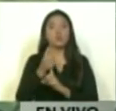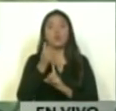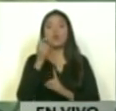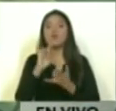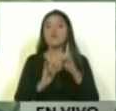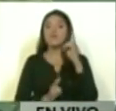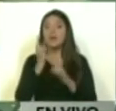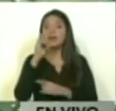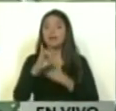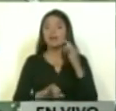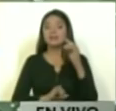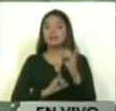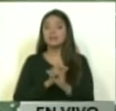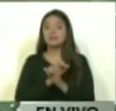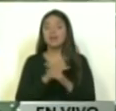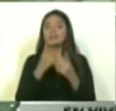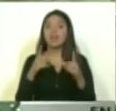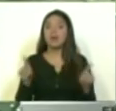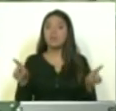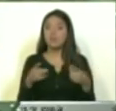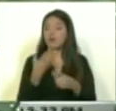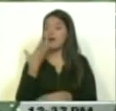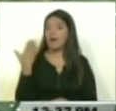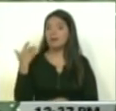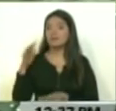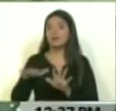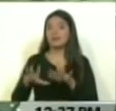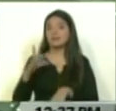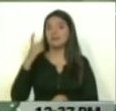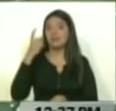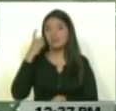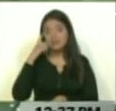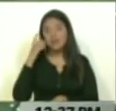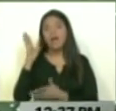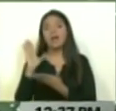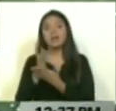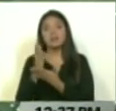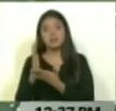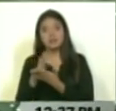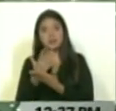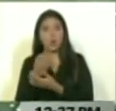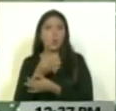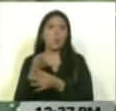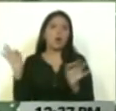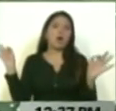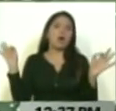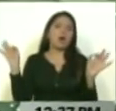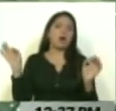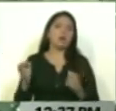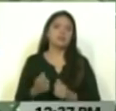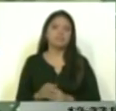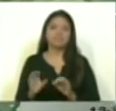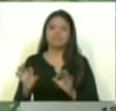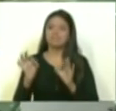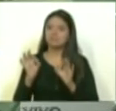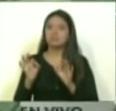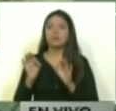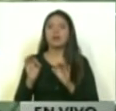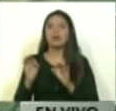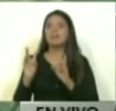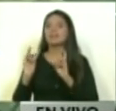Internacional de la Música. Hace 15 días tuvimos la Feria Internacional del Libro, un éxito total, dedicada a Francia y